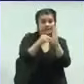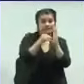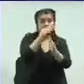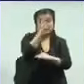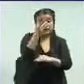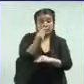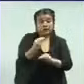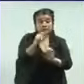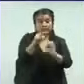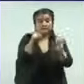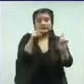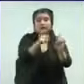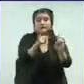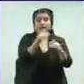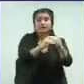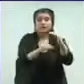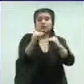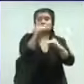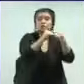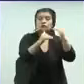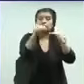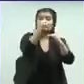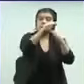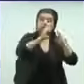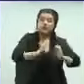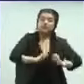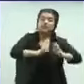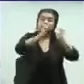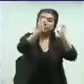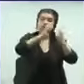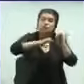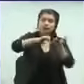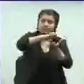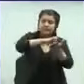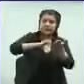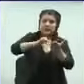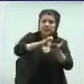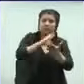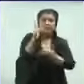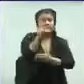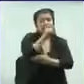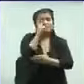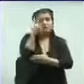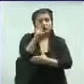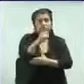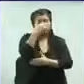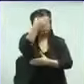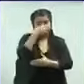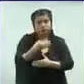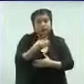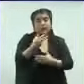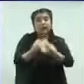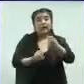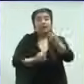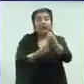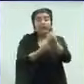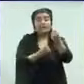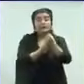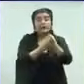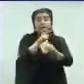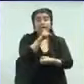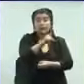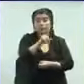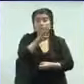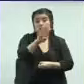unidad de construcción de edificios del Estado, es de subrayar la contribución que esto hace a